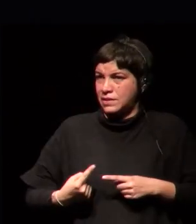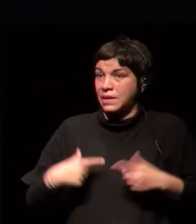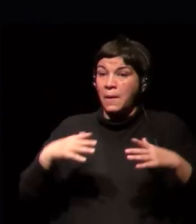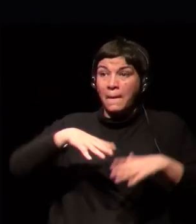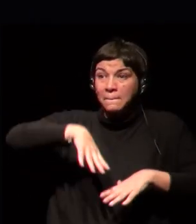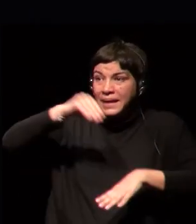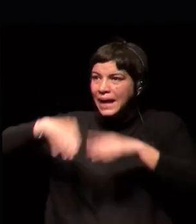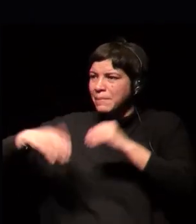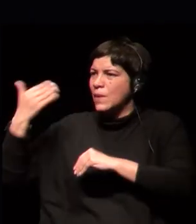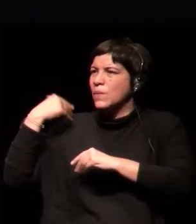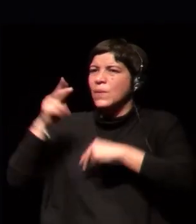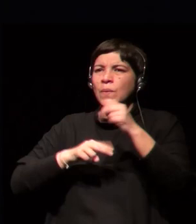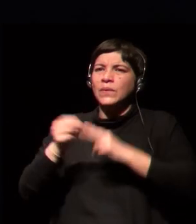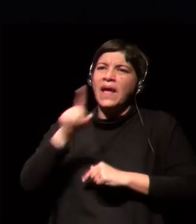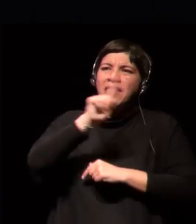180 generaciones.